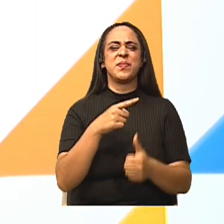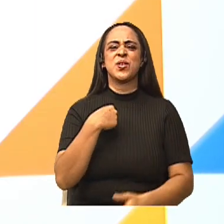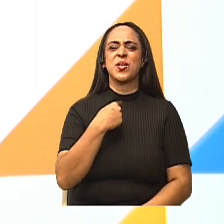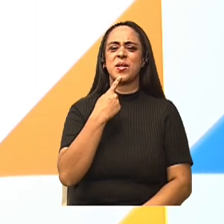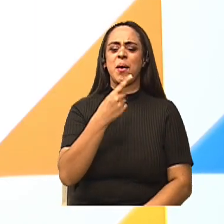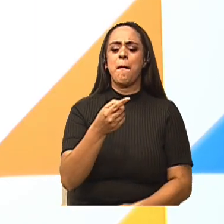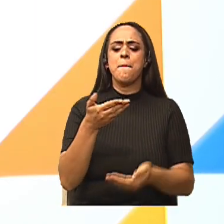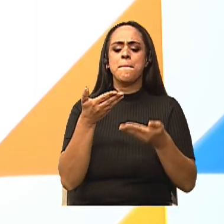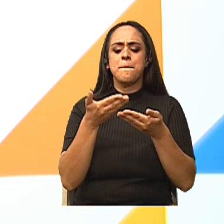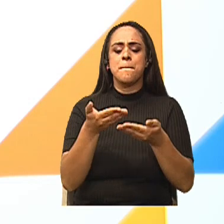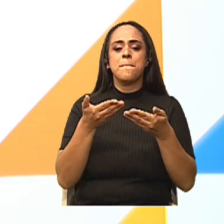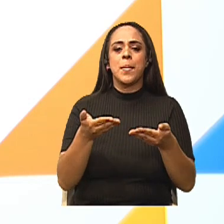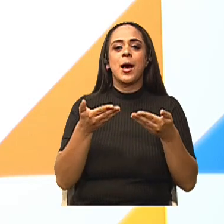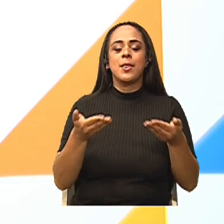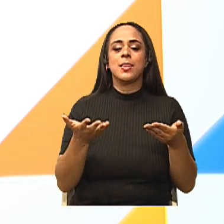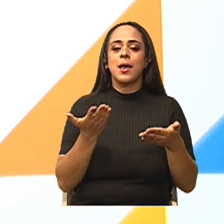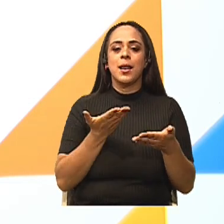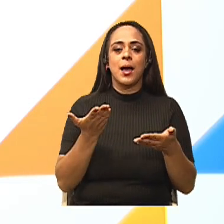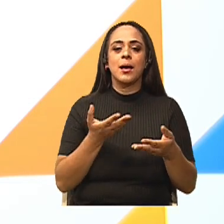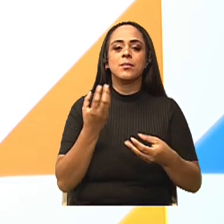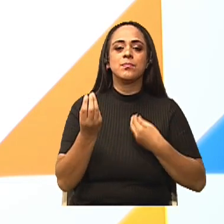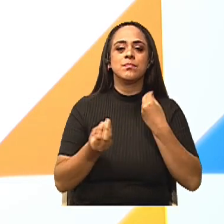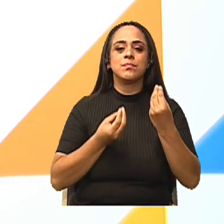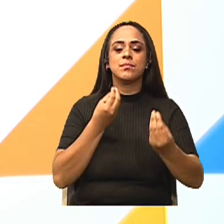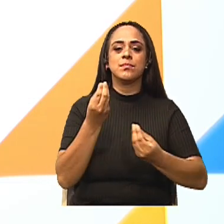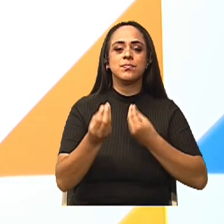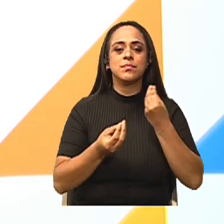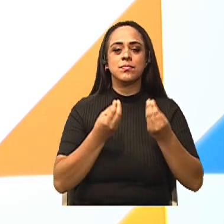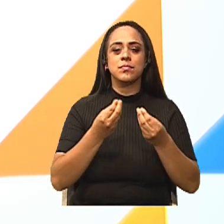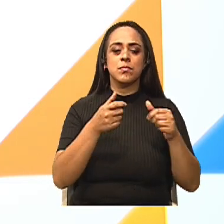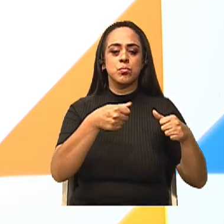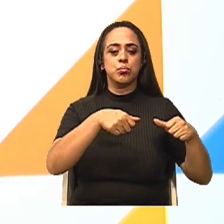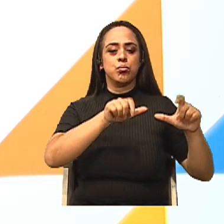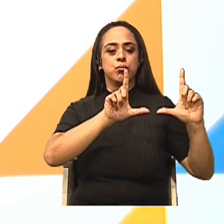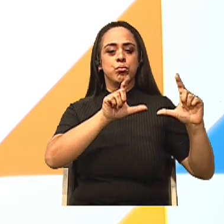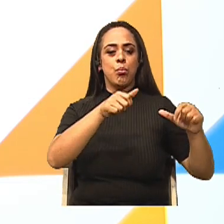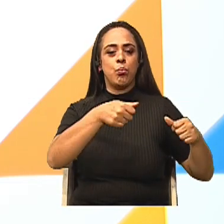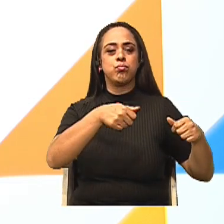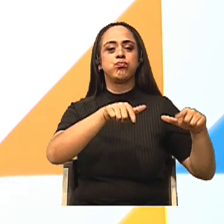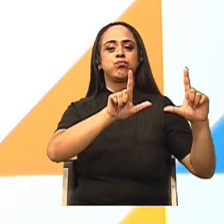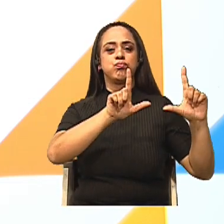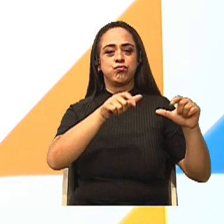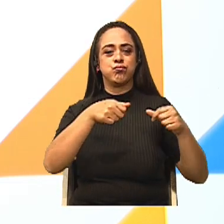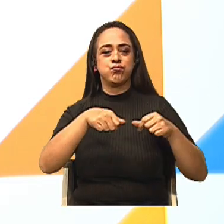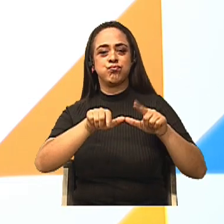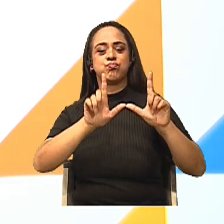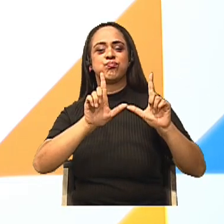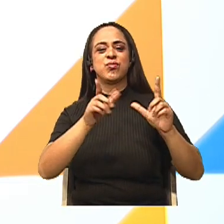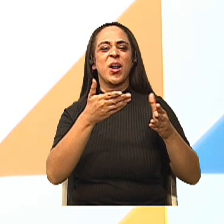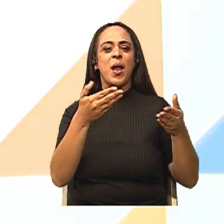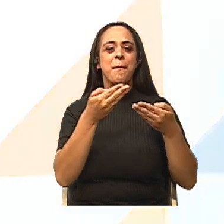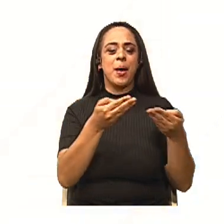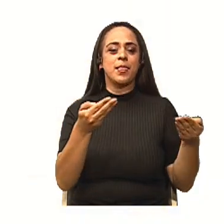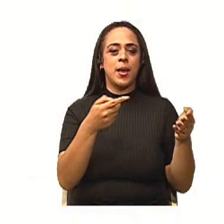materia. Entonces, vamos a ver unas pequeñas imágenes de lo que sería materia, que sería lo siguiente.